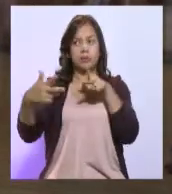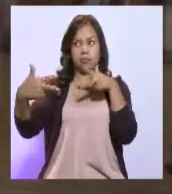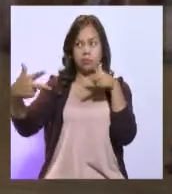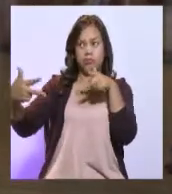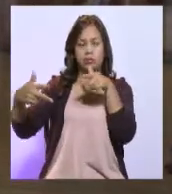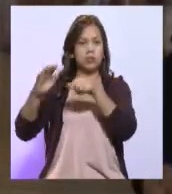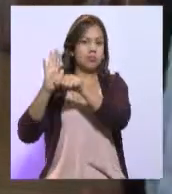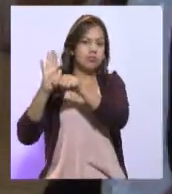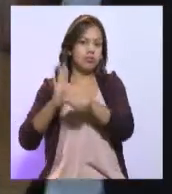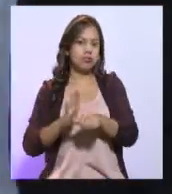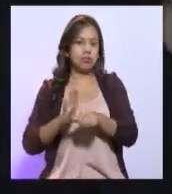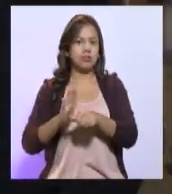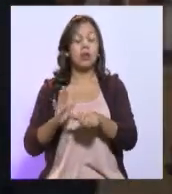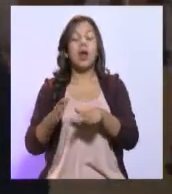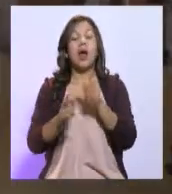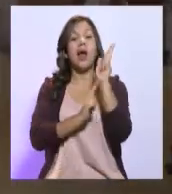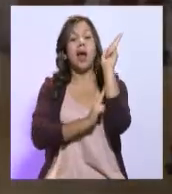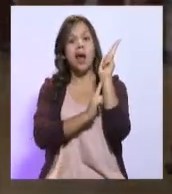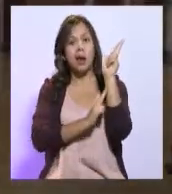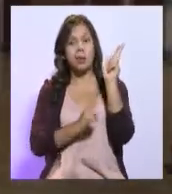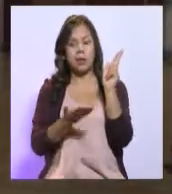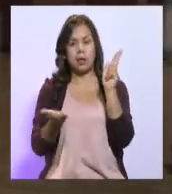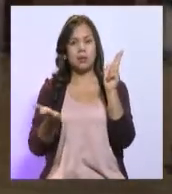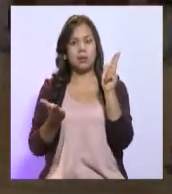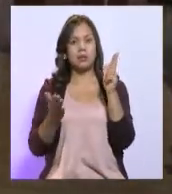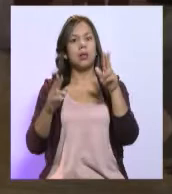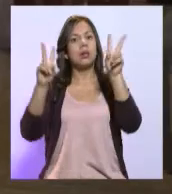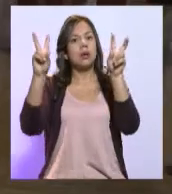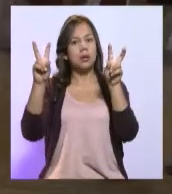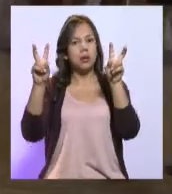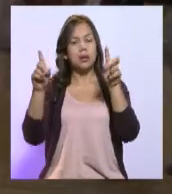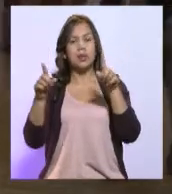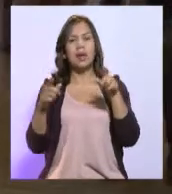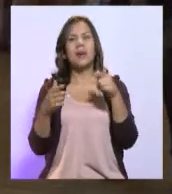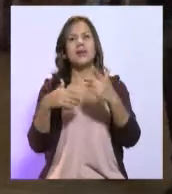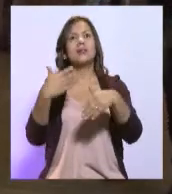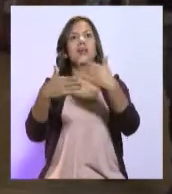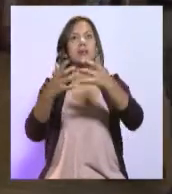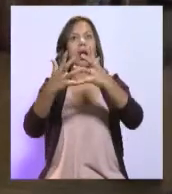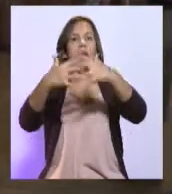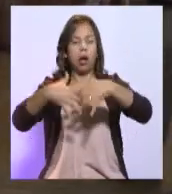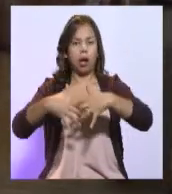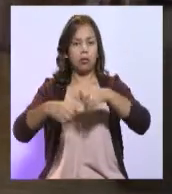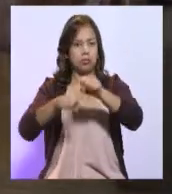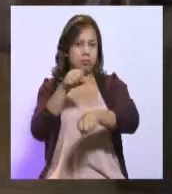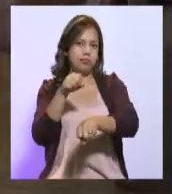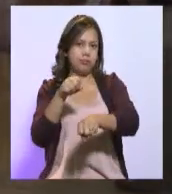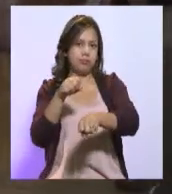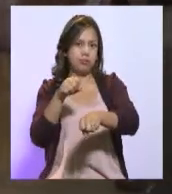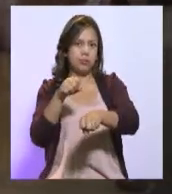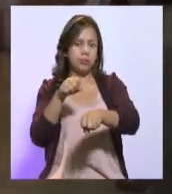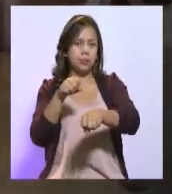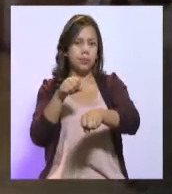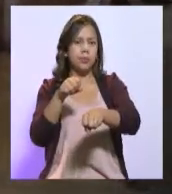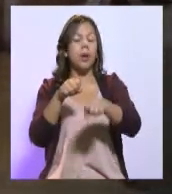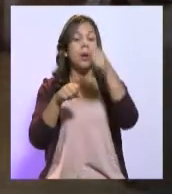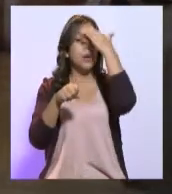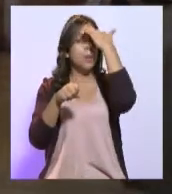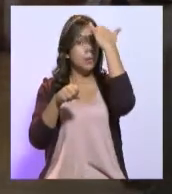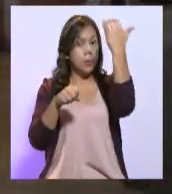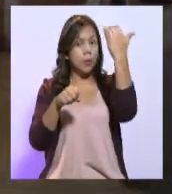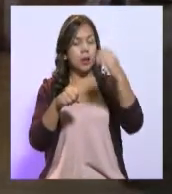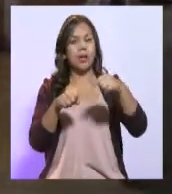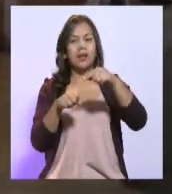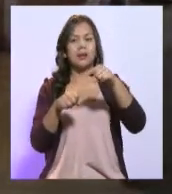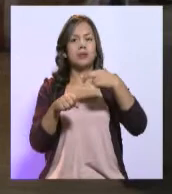discriminen en sus efectos, armas que no discriminen en cuanto a los efectos nocivos que producen. Porque si no tenemos